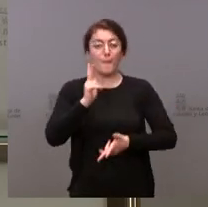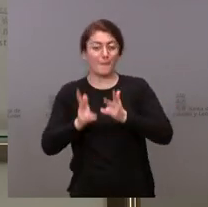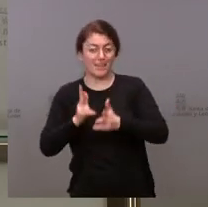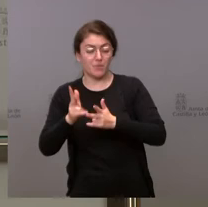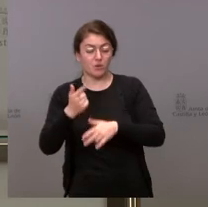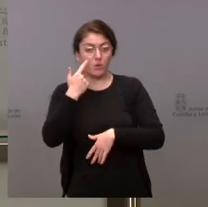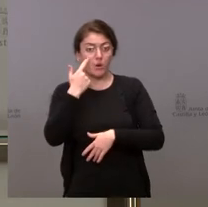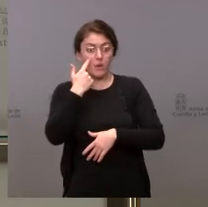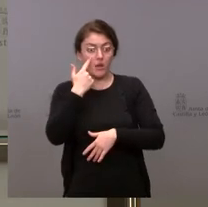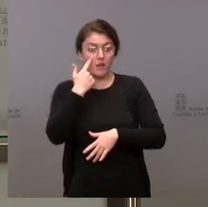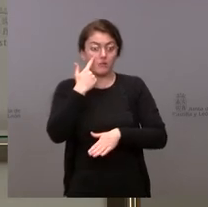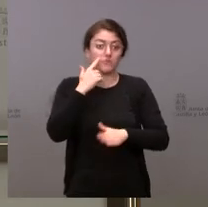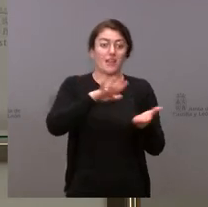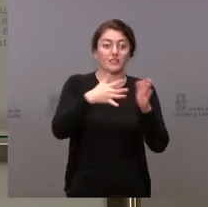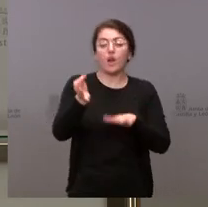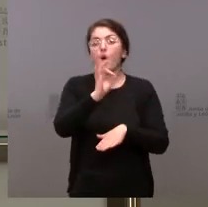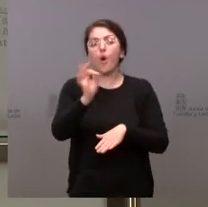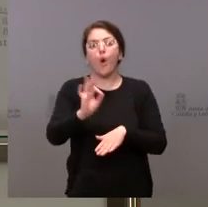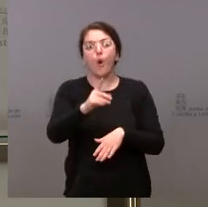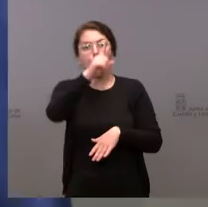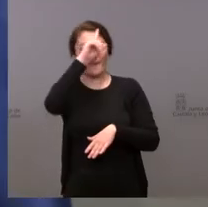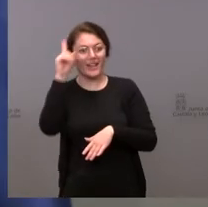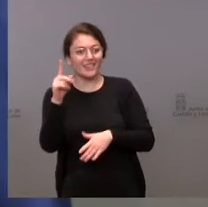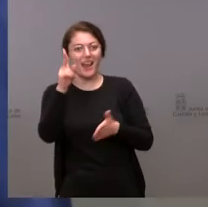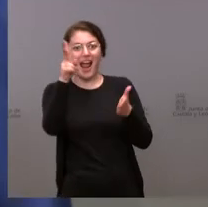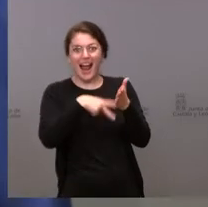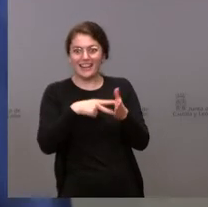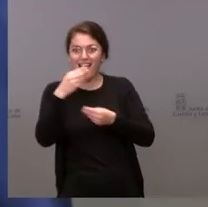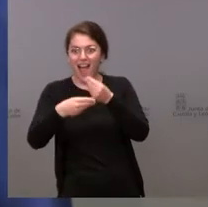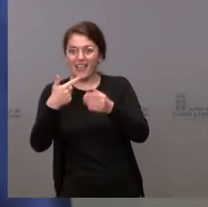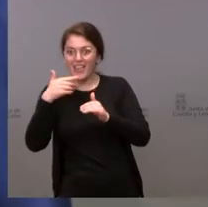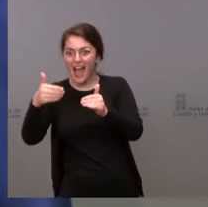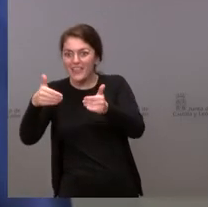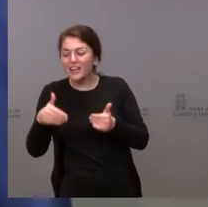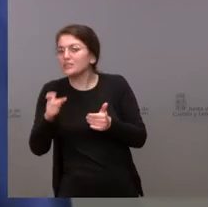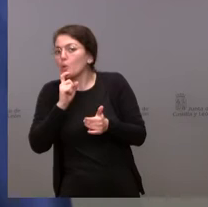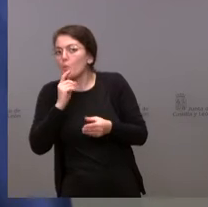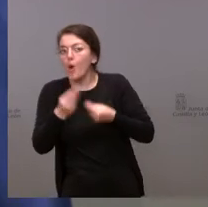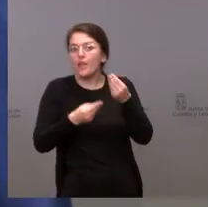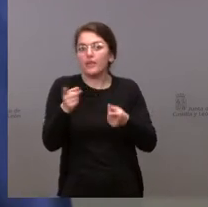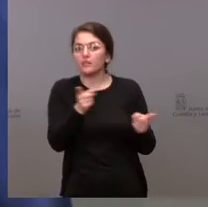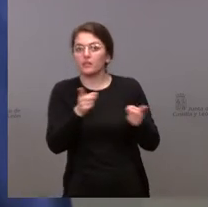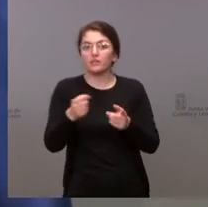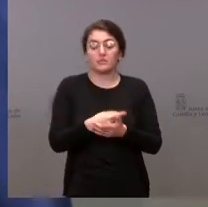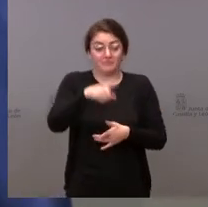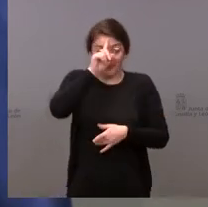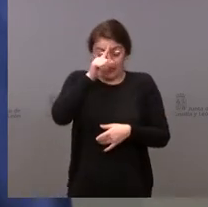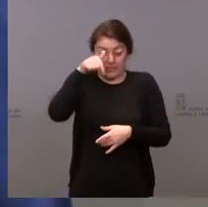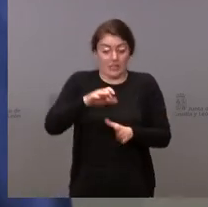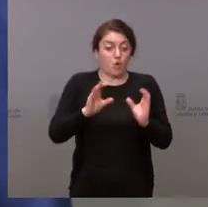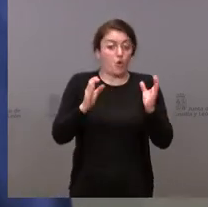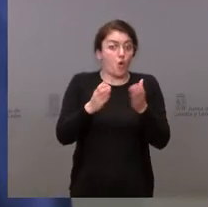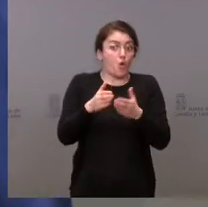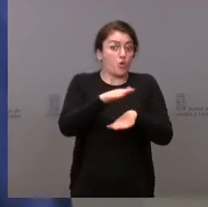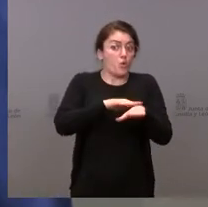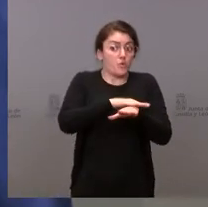por ejemplo madrid o galicia el adelantarlo pues no le puedo informar no es una cosa que hayamos tratado y del consejo del gobierno y por tanto no hemos tenido una